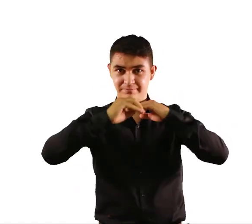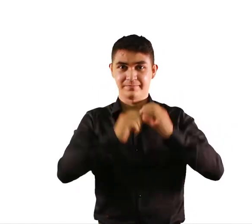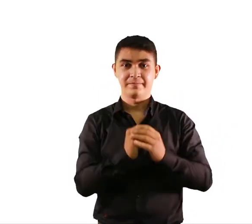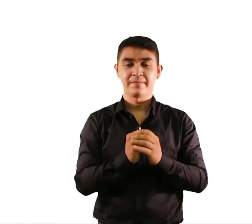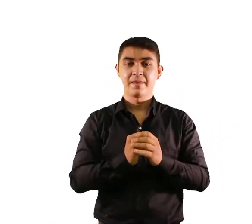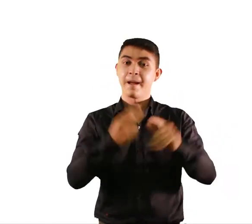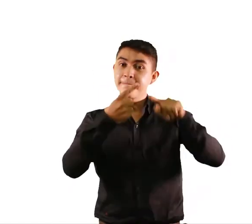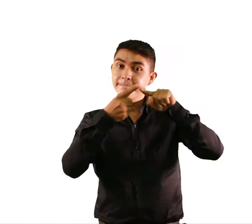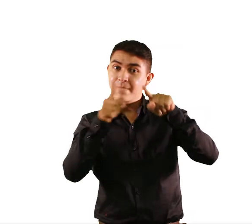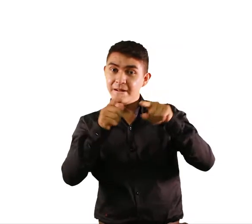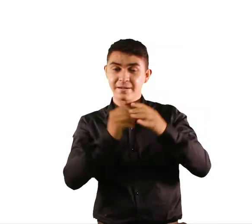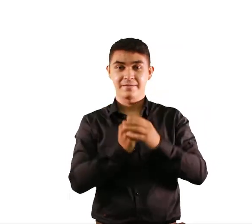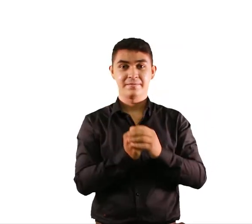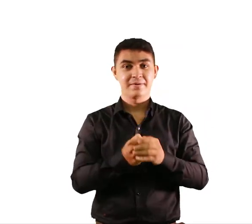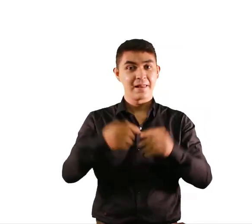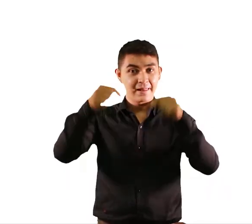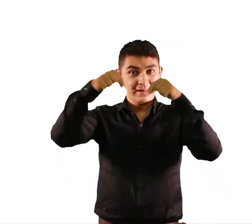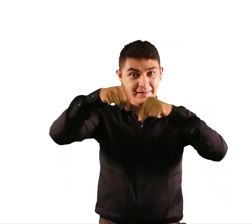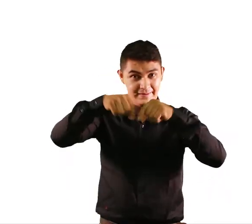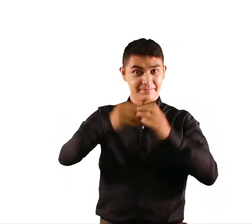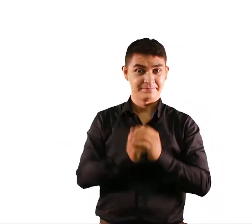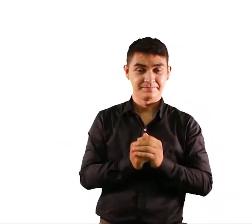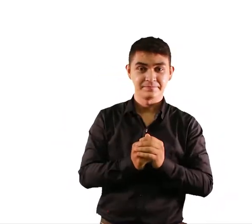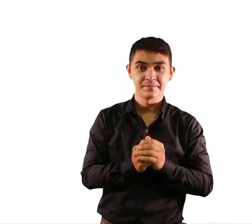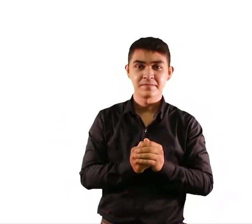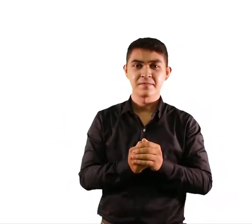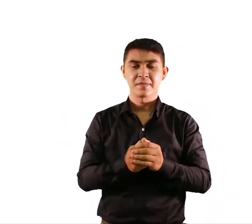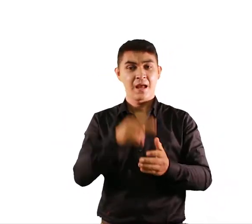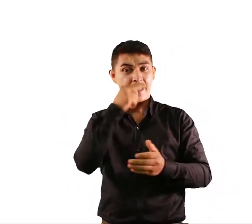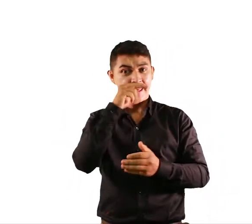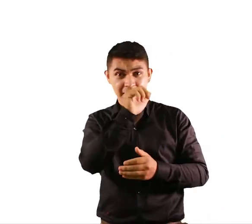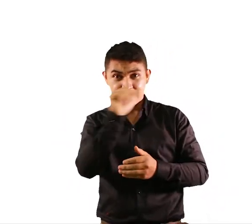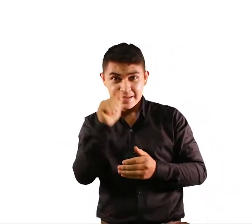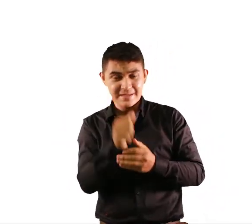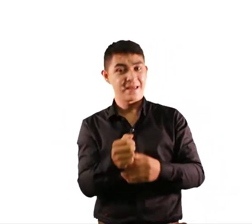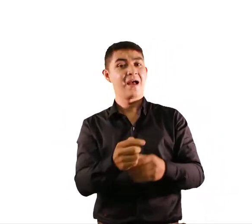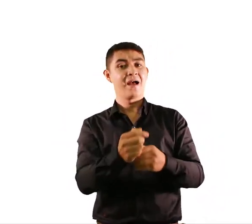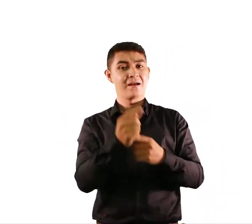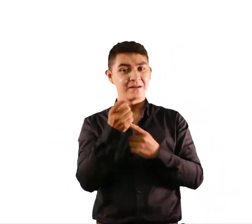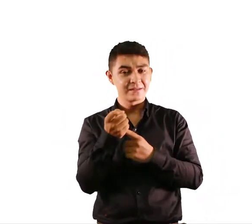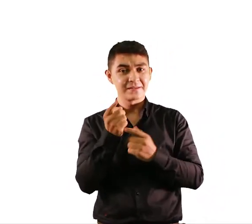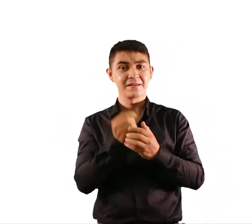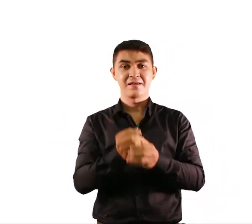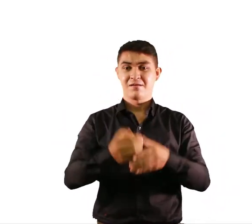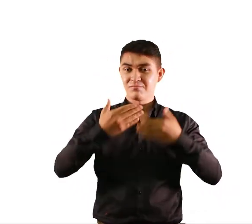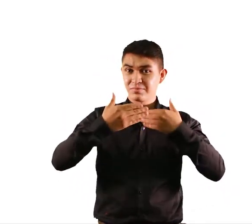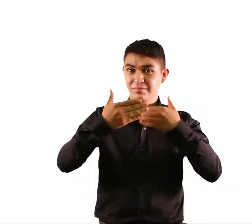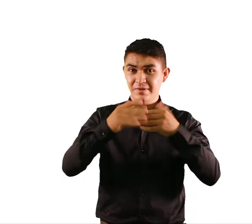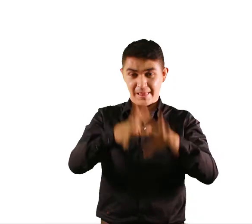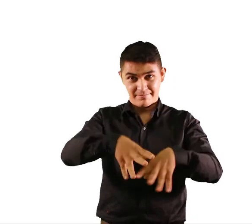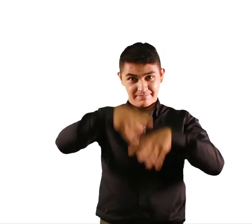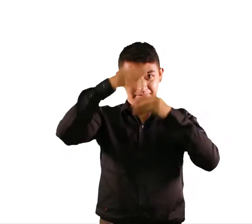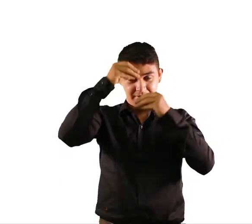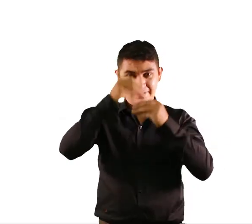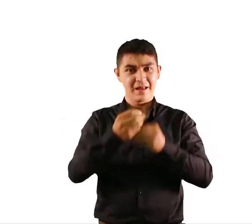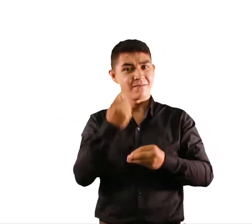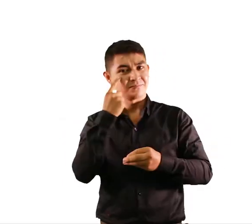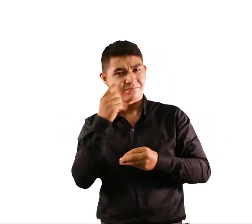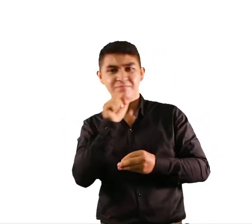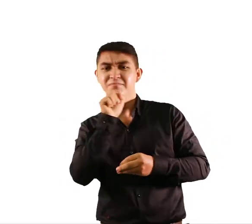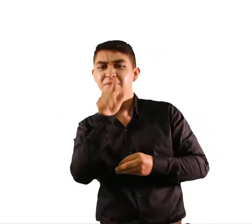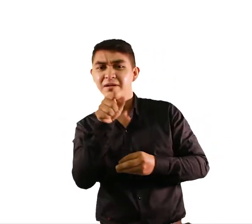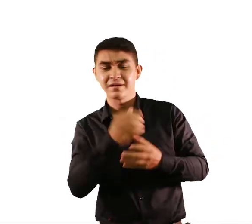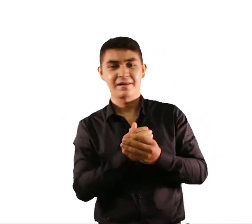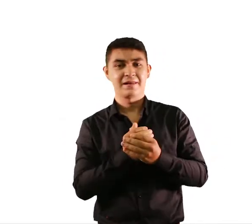Pero aquí una niña muy pendiente de su proceso de aprendizaje pregunta,